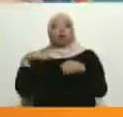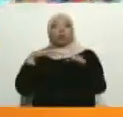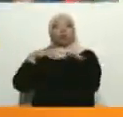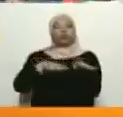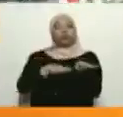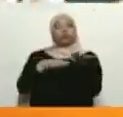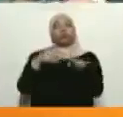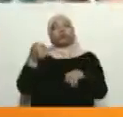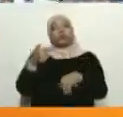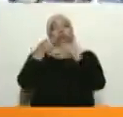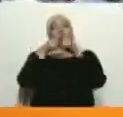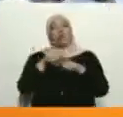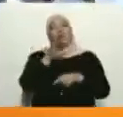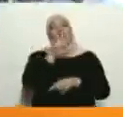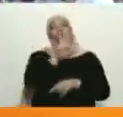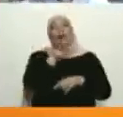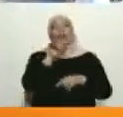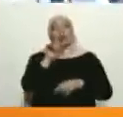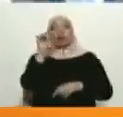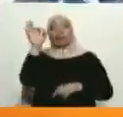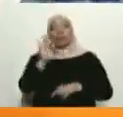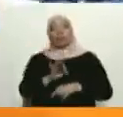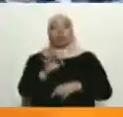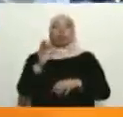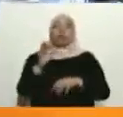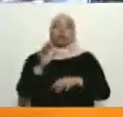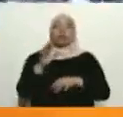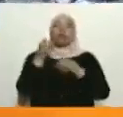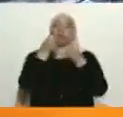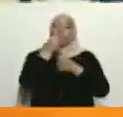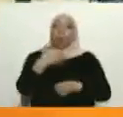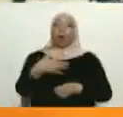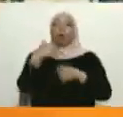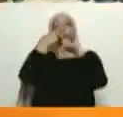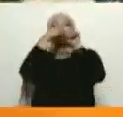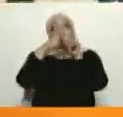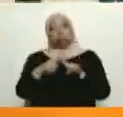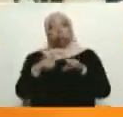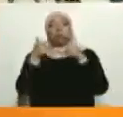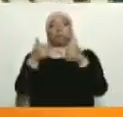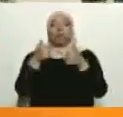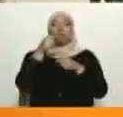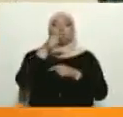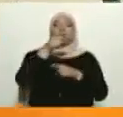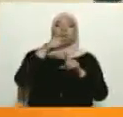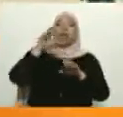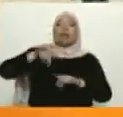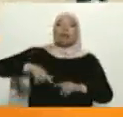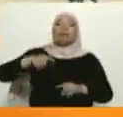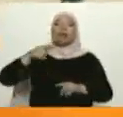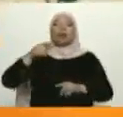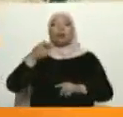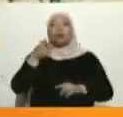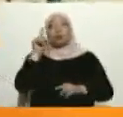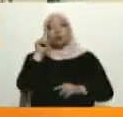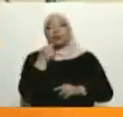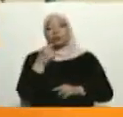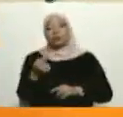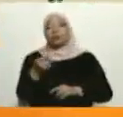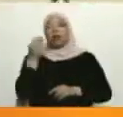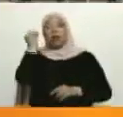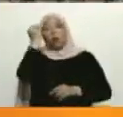de tránsito fue de un cuarenta y uno punto cero tres por ciento un muy buen número para compartir esto supone también Melvin mayor